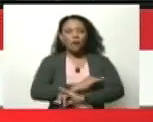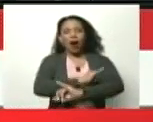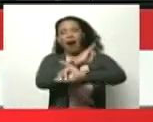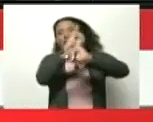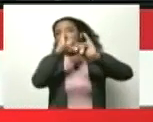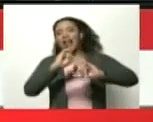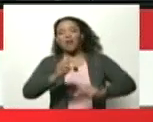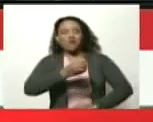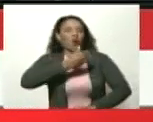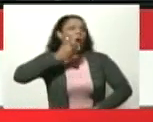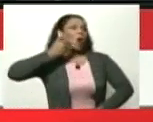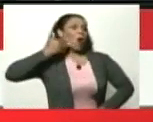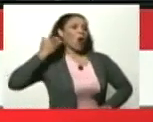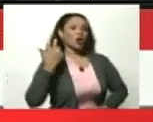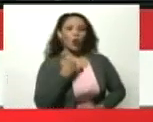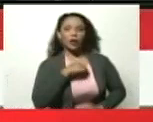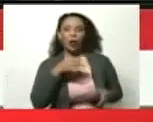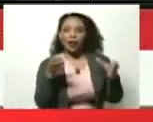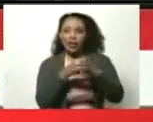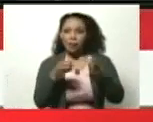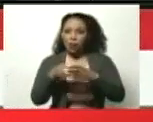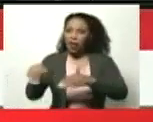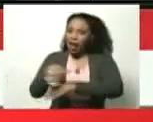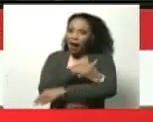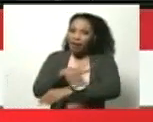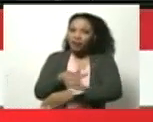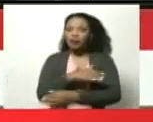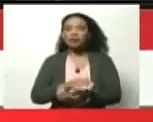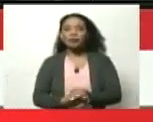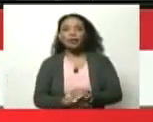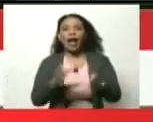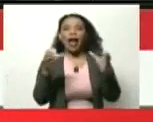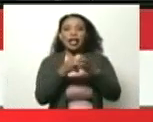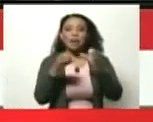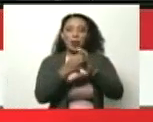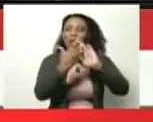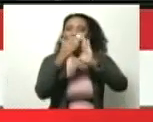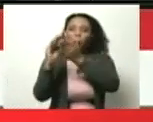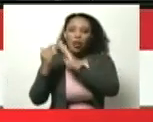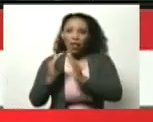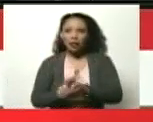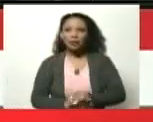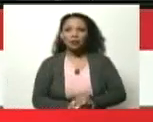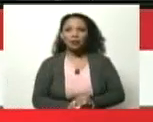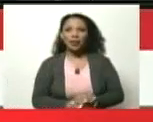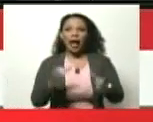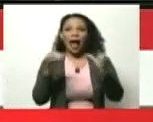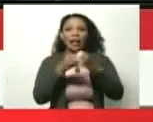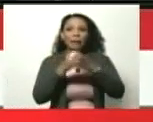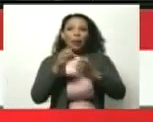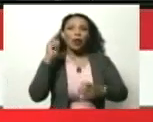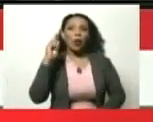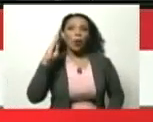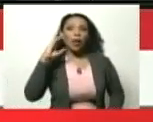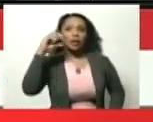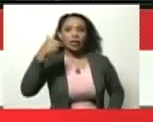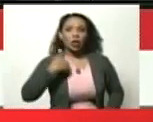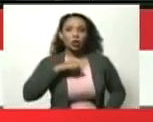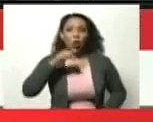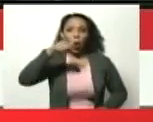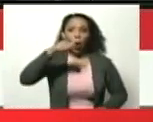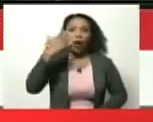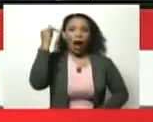felices, orgullosos de nuestros equipos de calle, equipos de comunidades, equipos de VC, hoy tenemos la